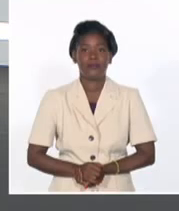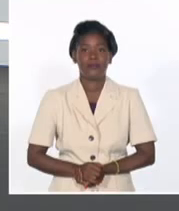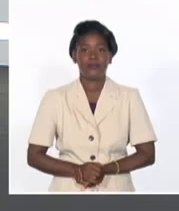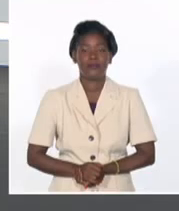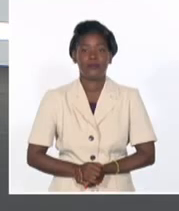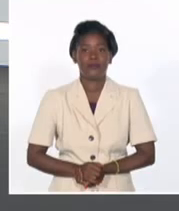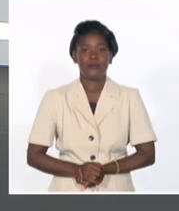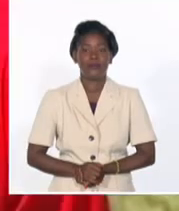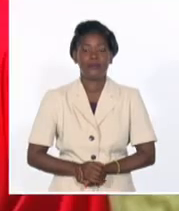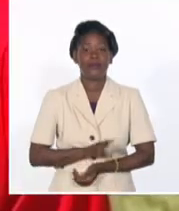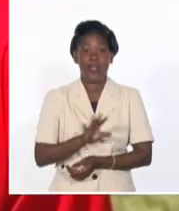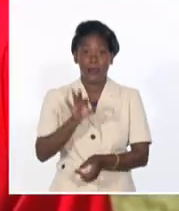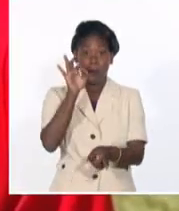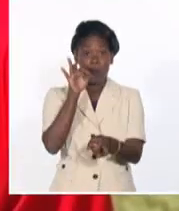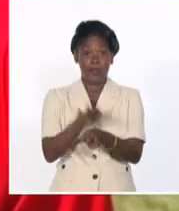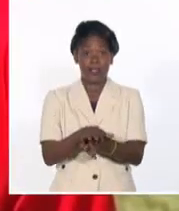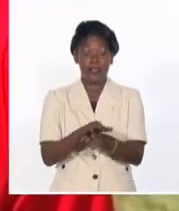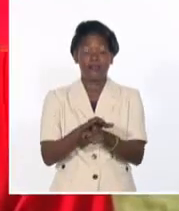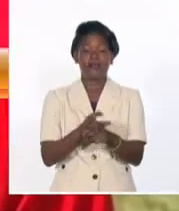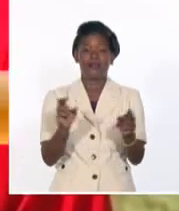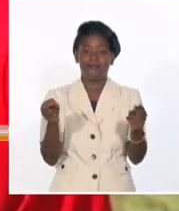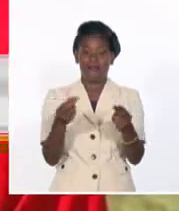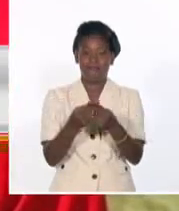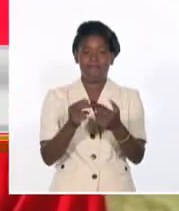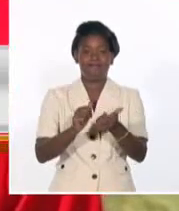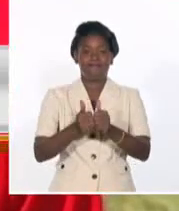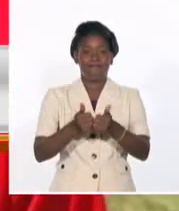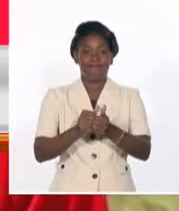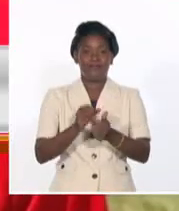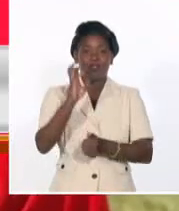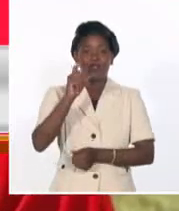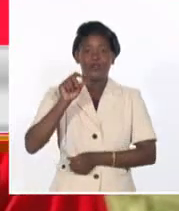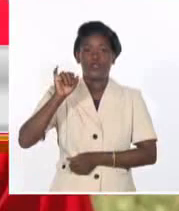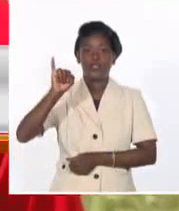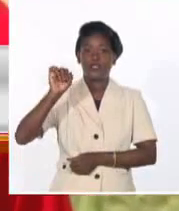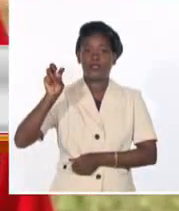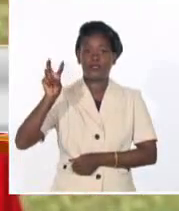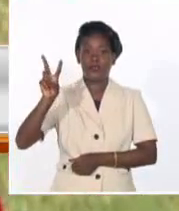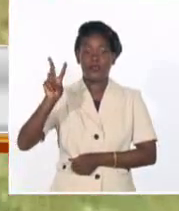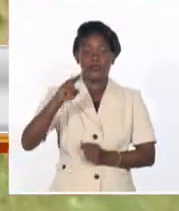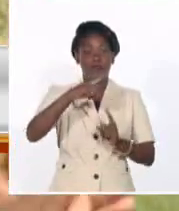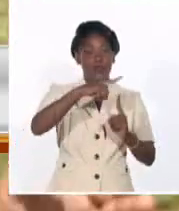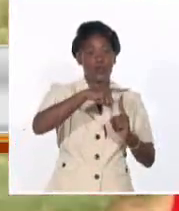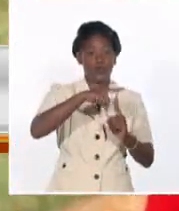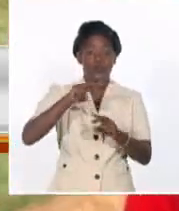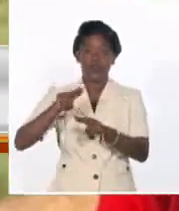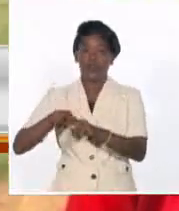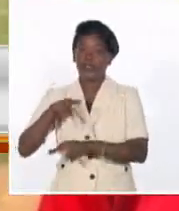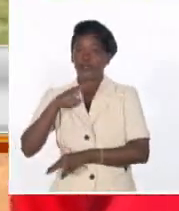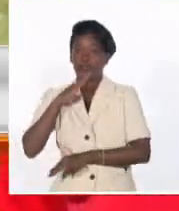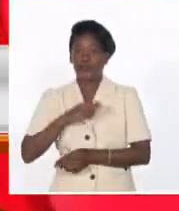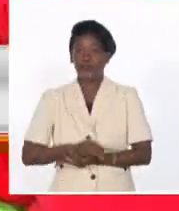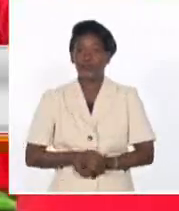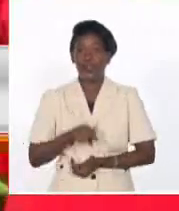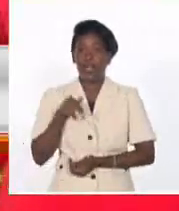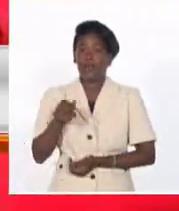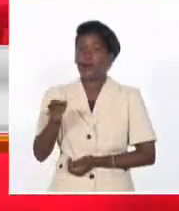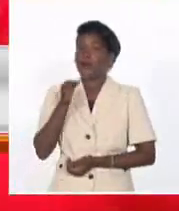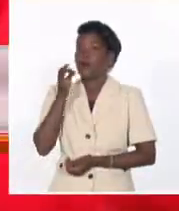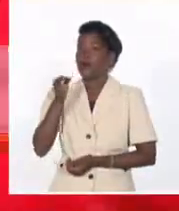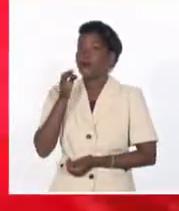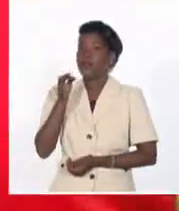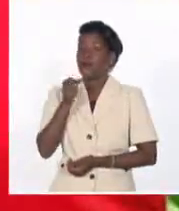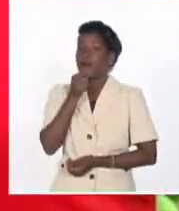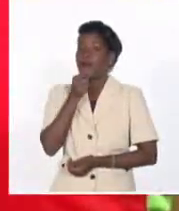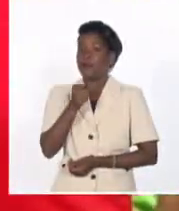Va a comenzar la gran final de la Serie Nacional número 62 entre los equipos de Las Tunas e Industriales. Voy a conversar con Aristorgan Mariño